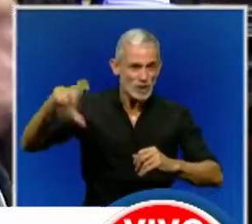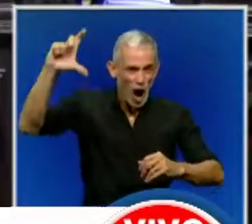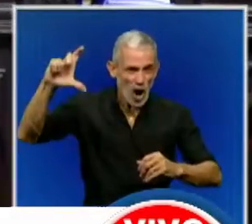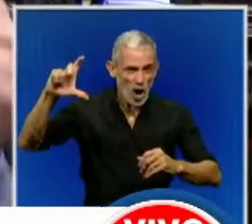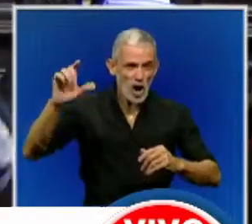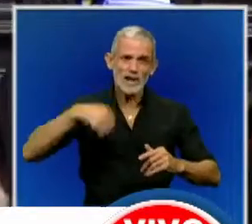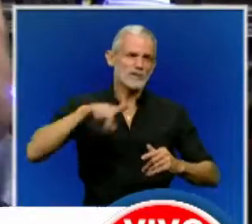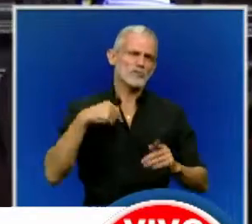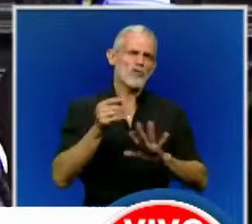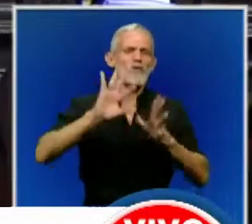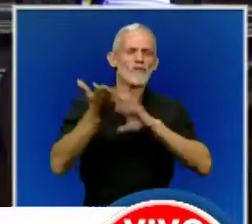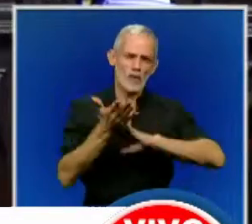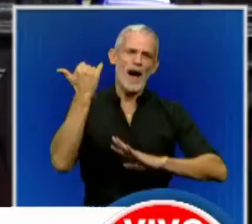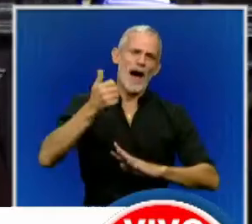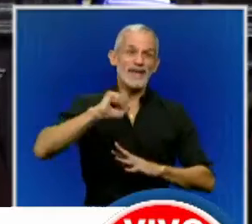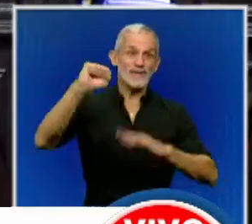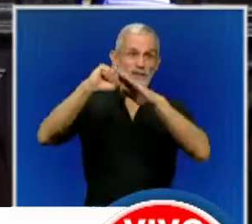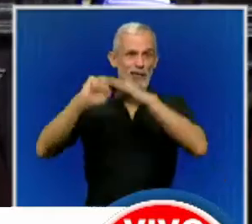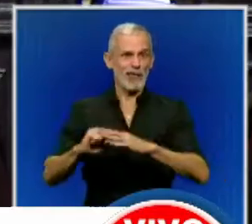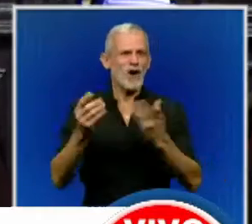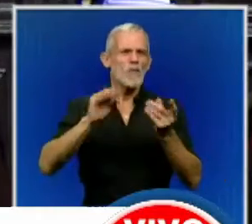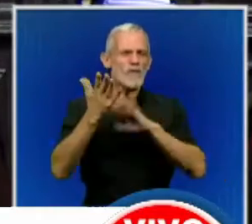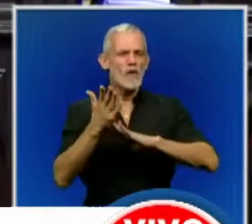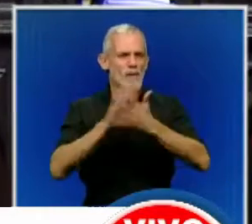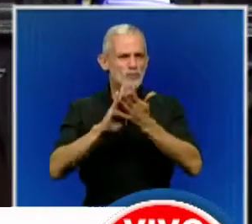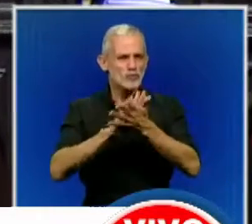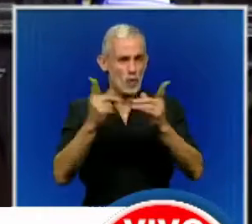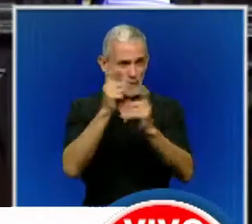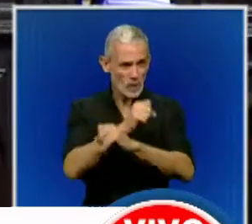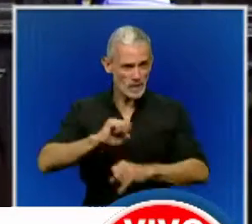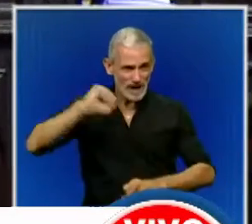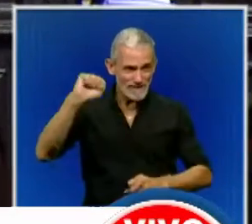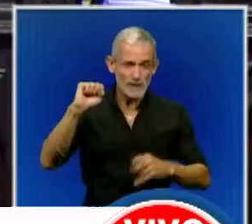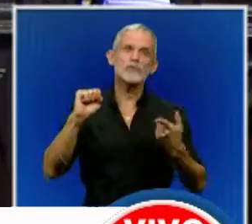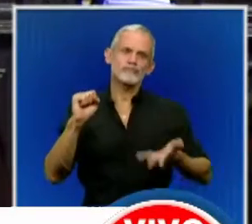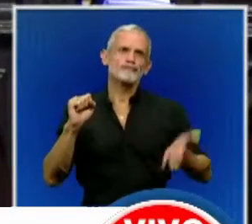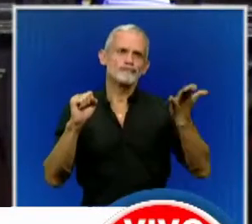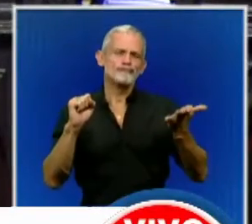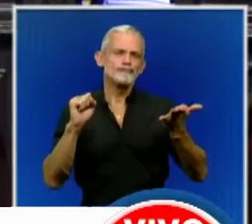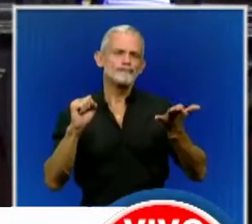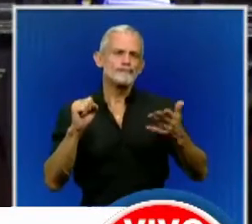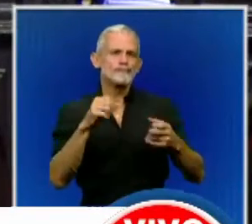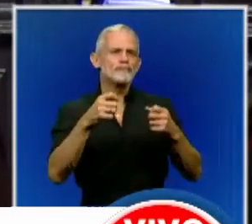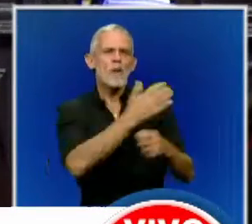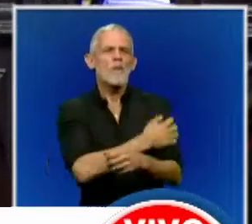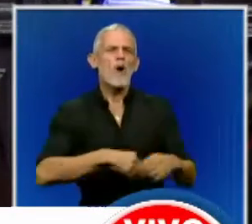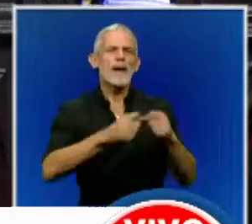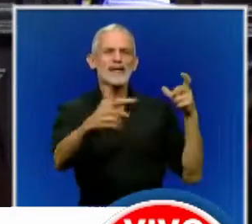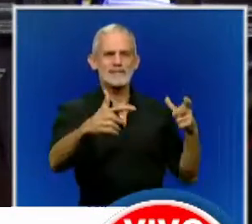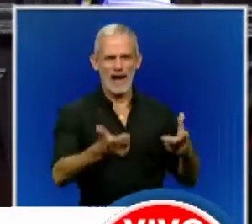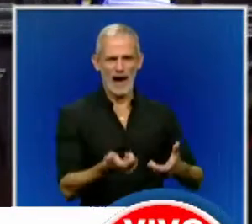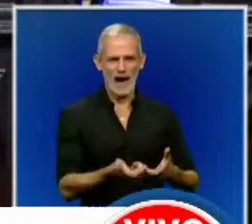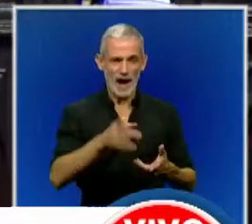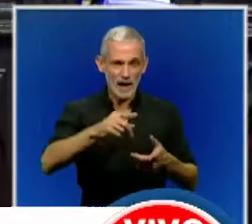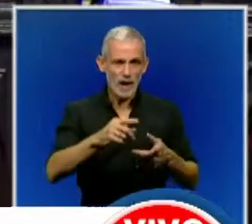no utilizamos los medios que están utilizando ahora para resolverla, sube inmediatamente el nivel de pobreza. Y así, como sube